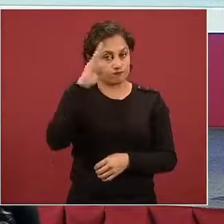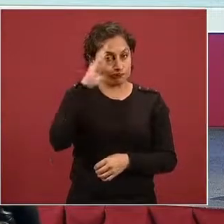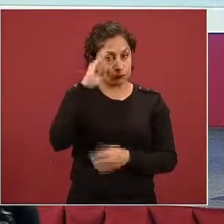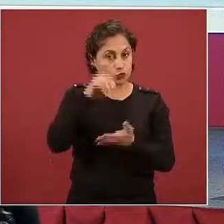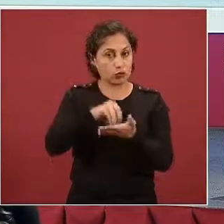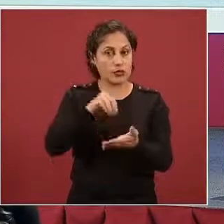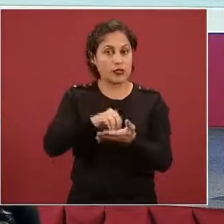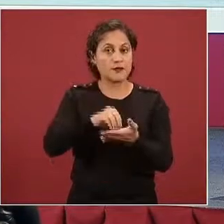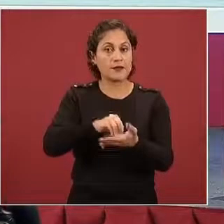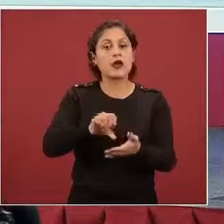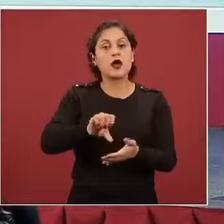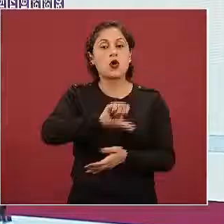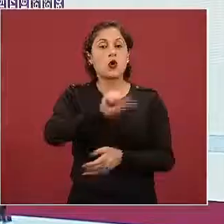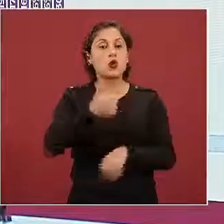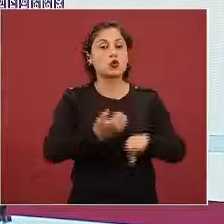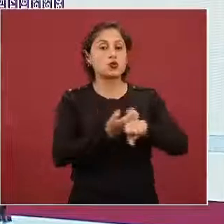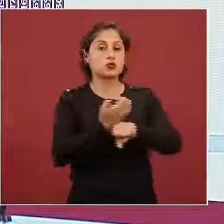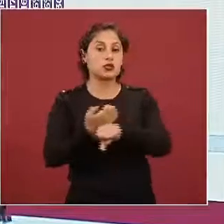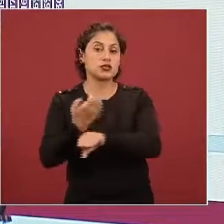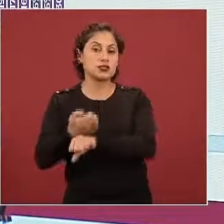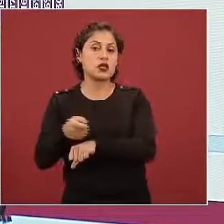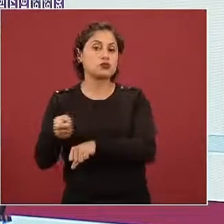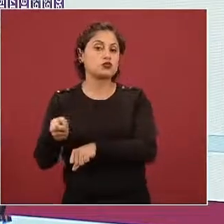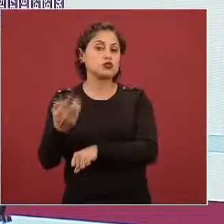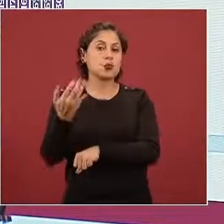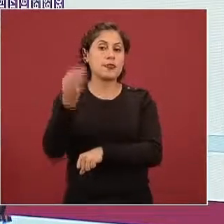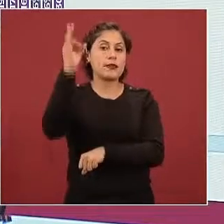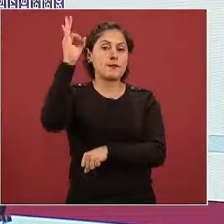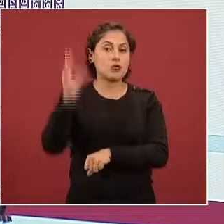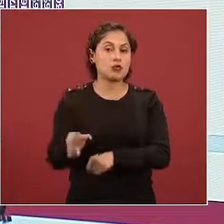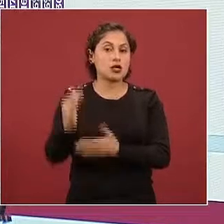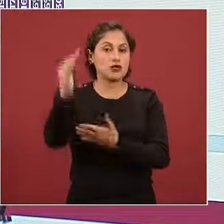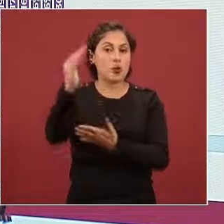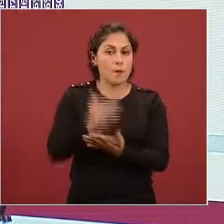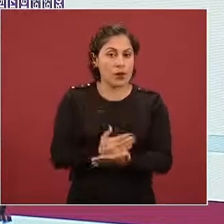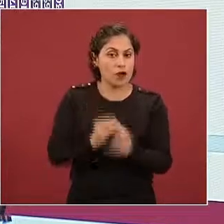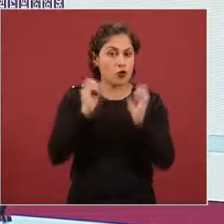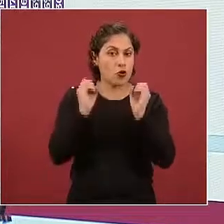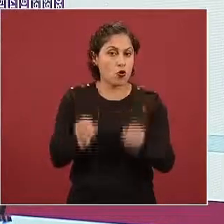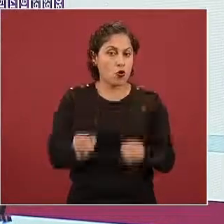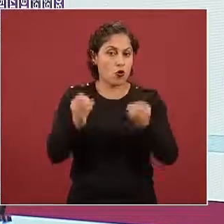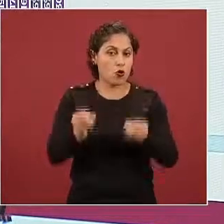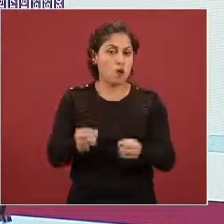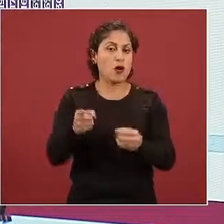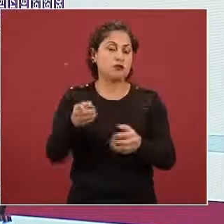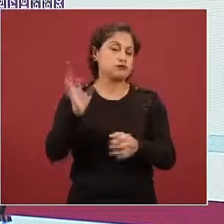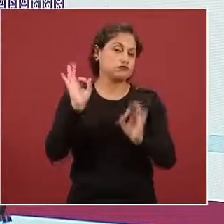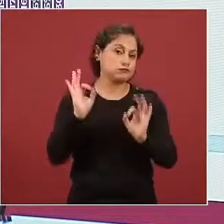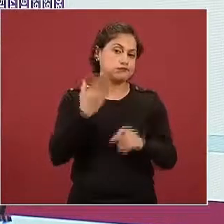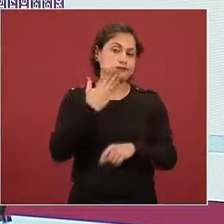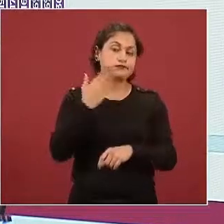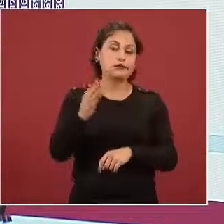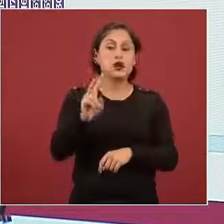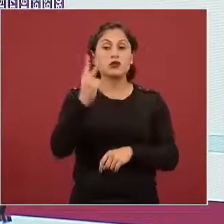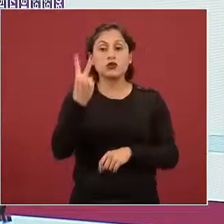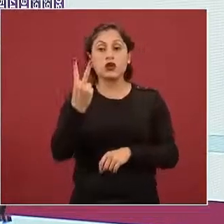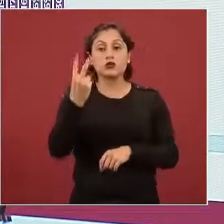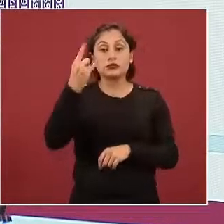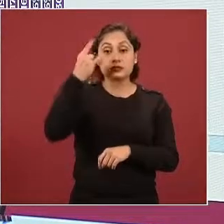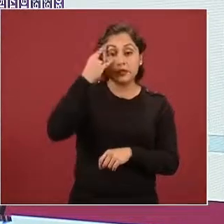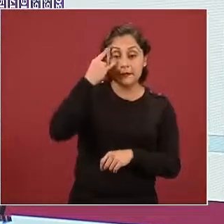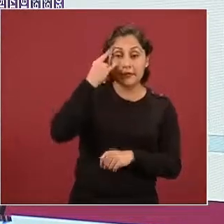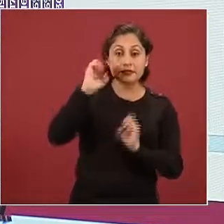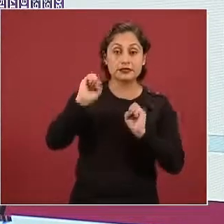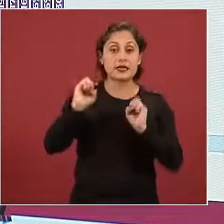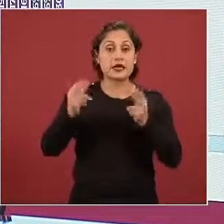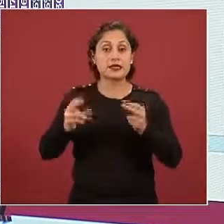las 31 entidades federativas tienen menos de 50% de ocupación. Hay 2, Campeche y Chiapas, que